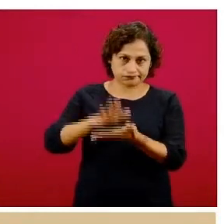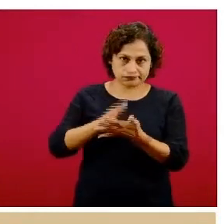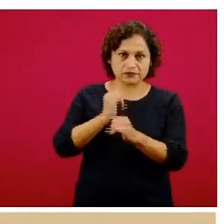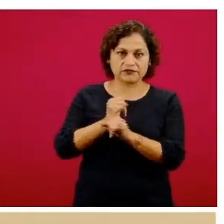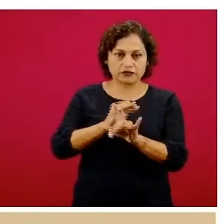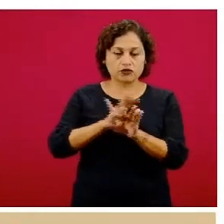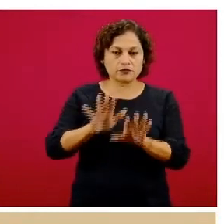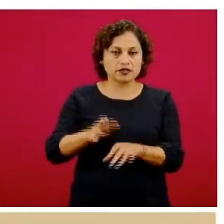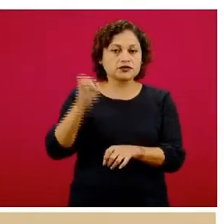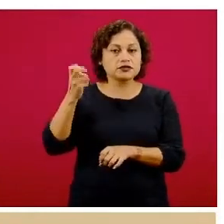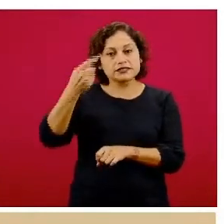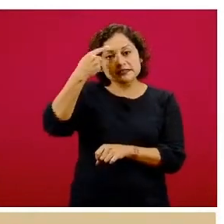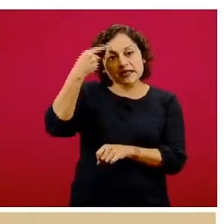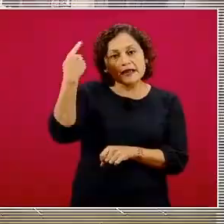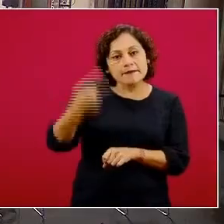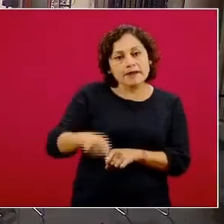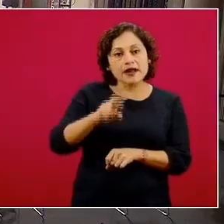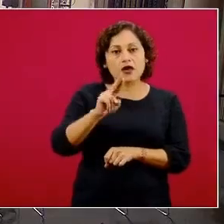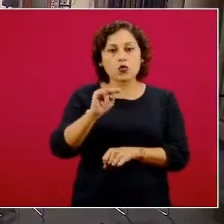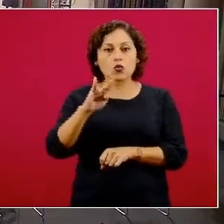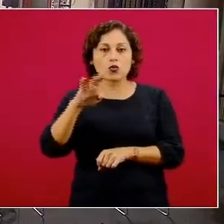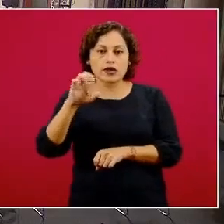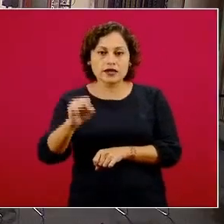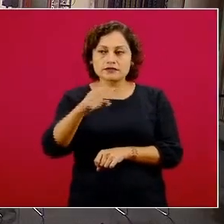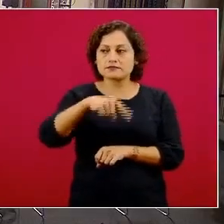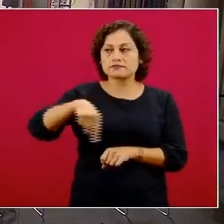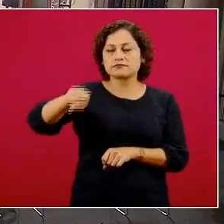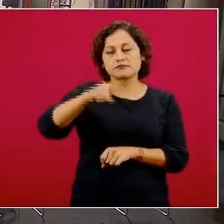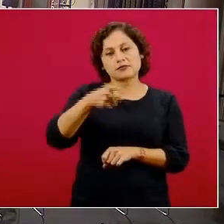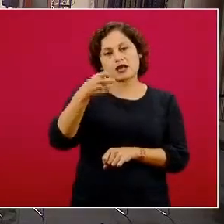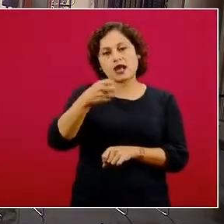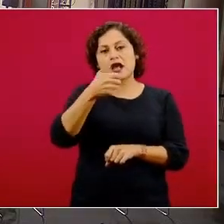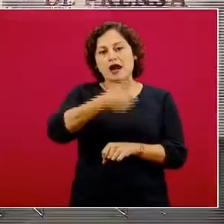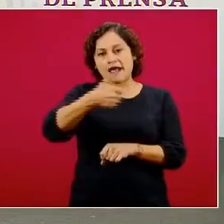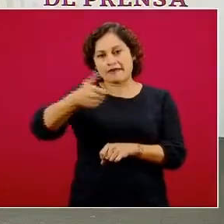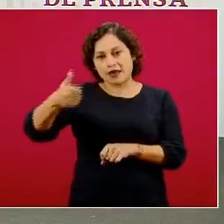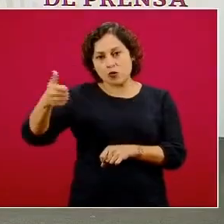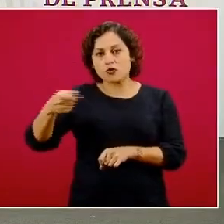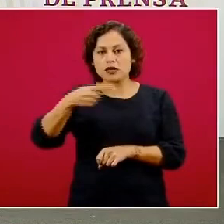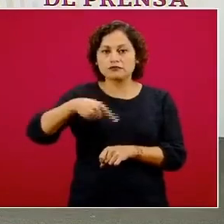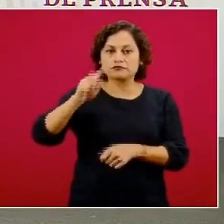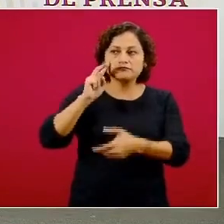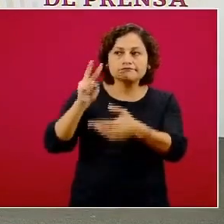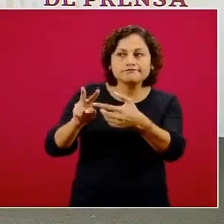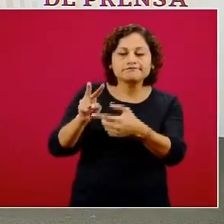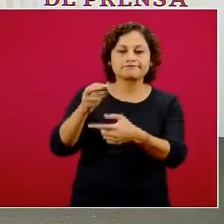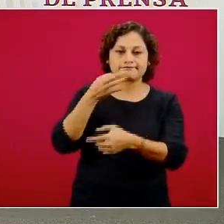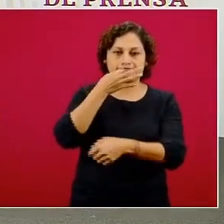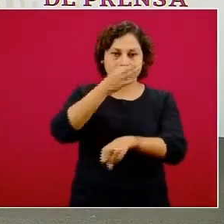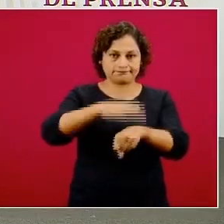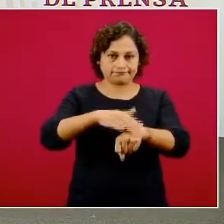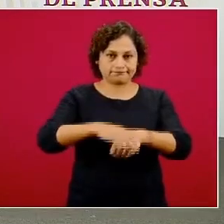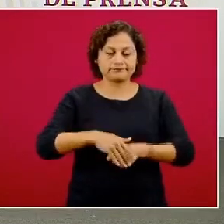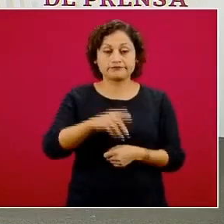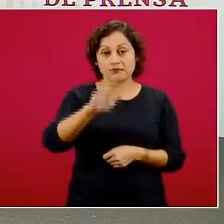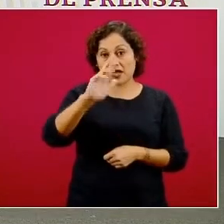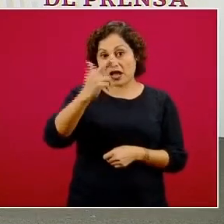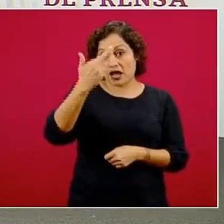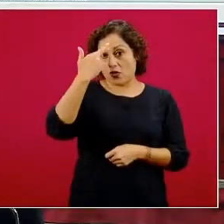dirigido a las unidades de vigilancia epidemiológica y pues no olvidar que el sitio de